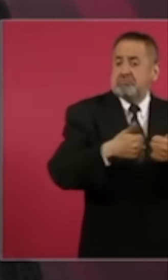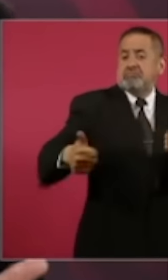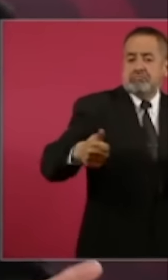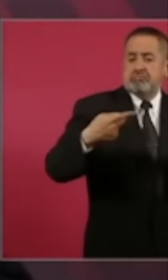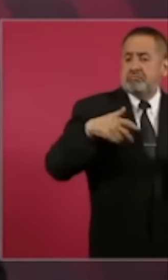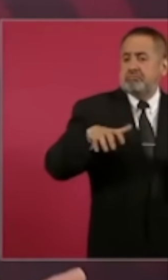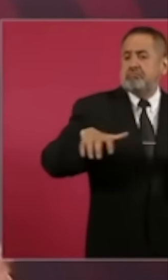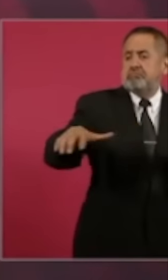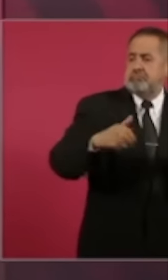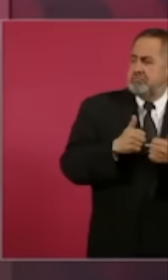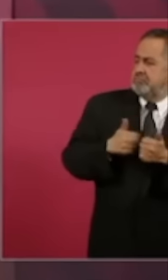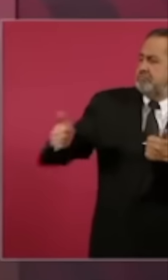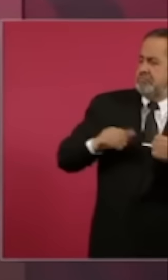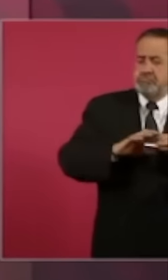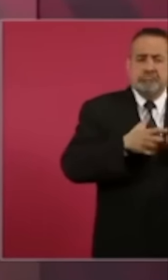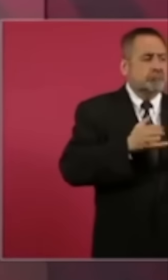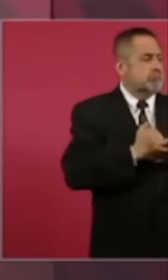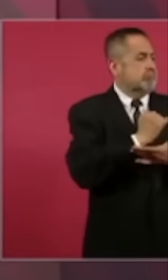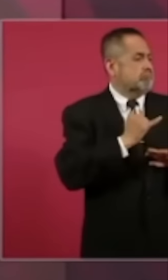autónomo del gobierno,